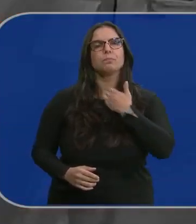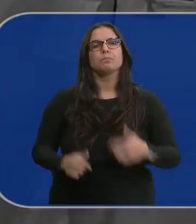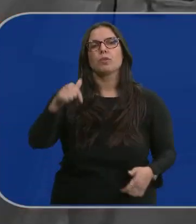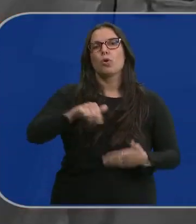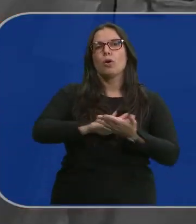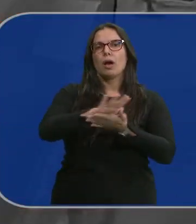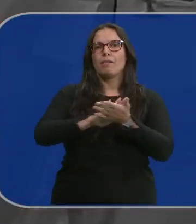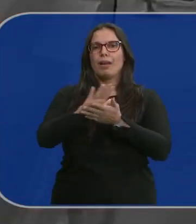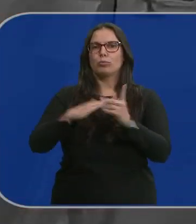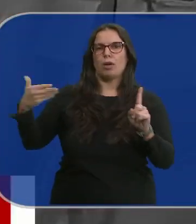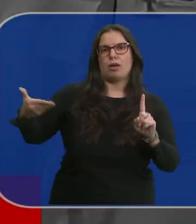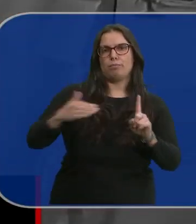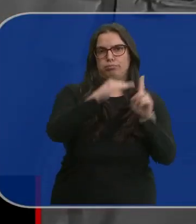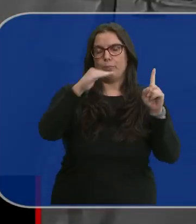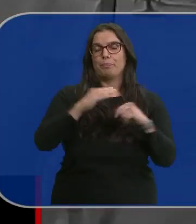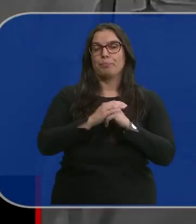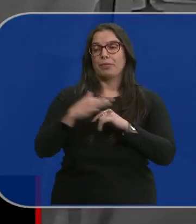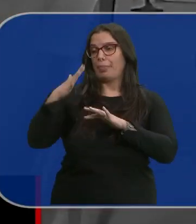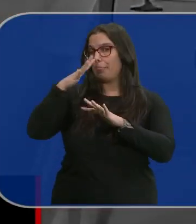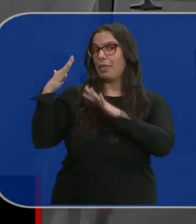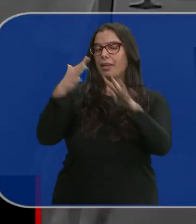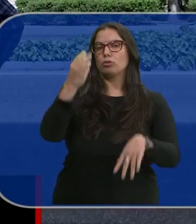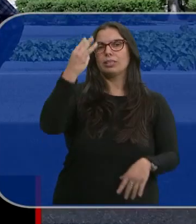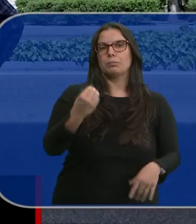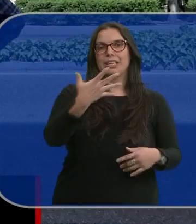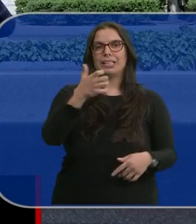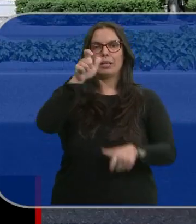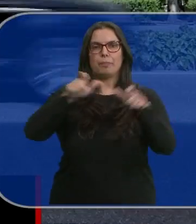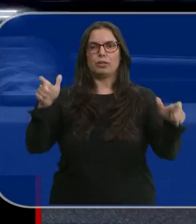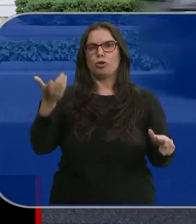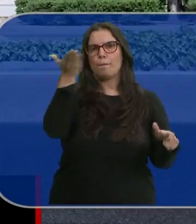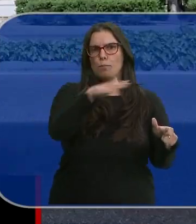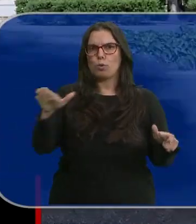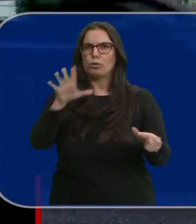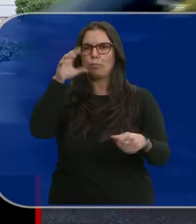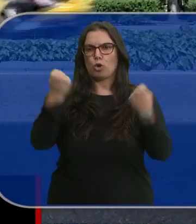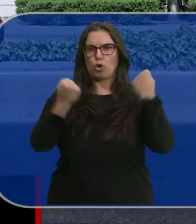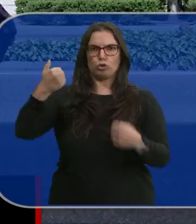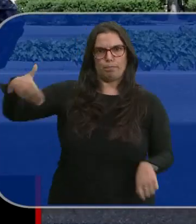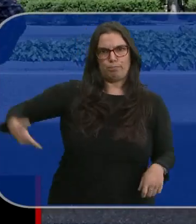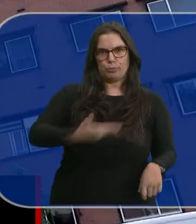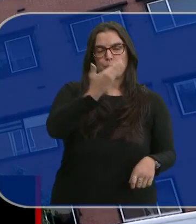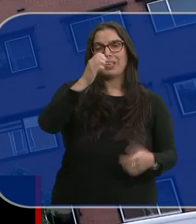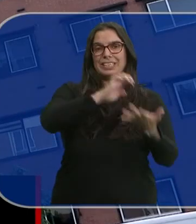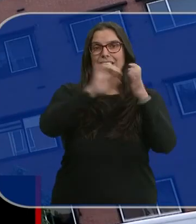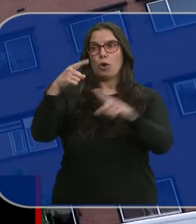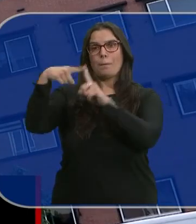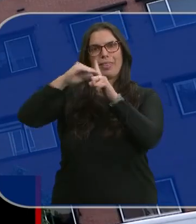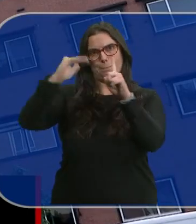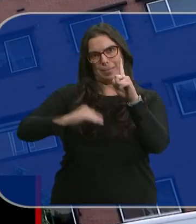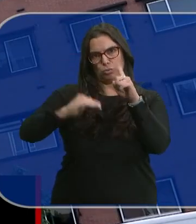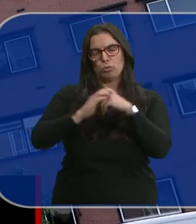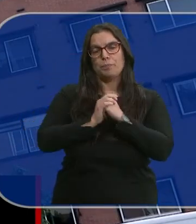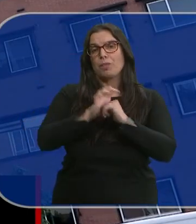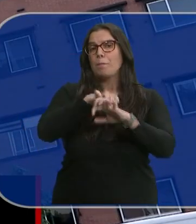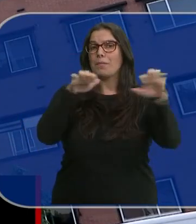Hoy les hablaremos de atropellos. En la última década, 3.500 personas han muerto arrolladas por vehículos. Castilla y León está por debajo de la media.